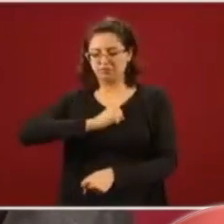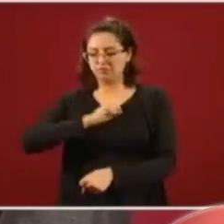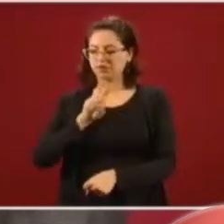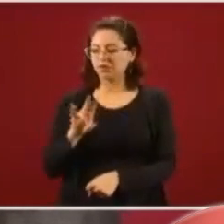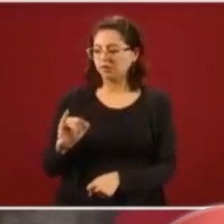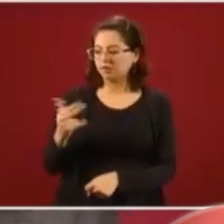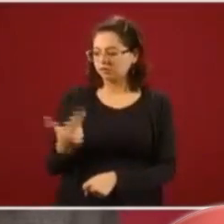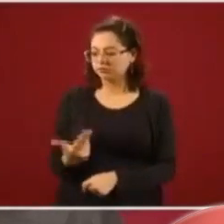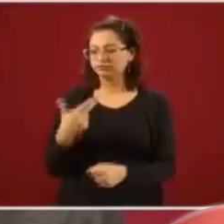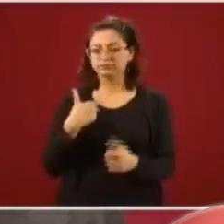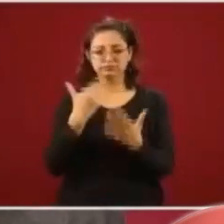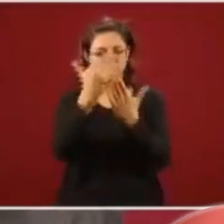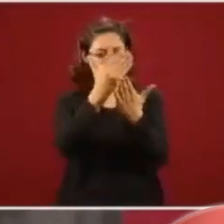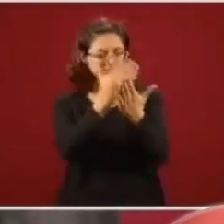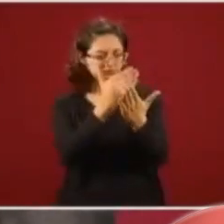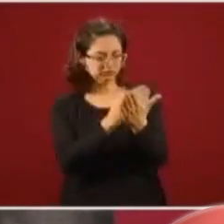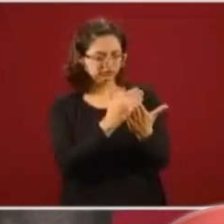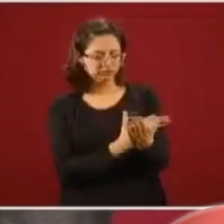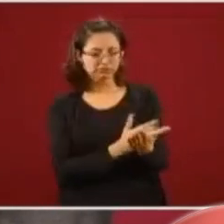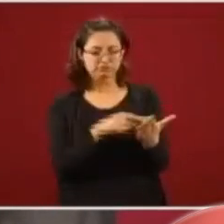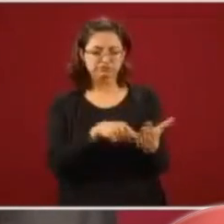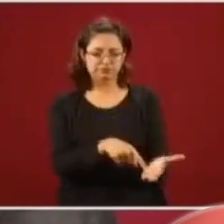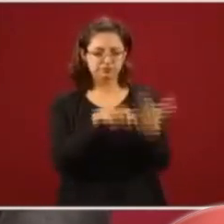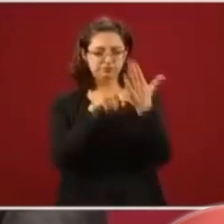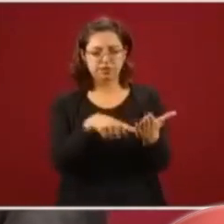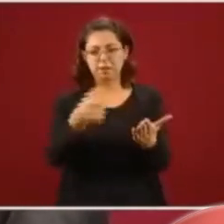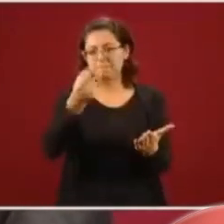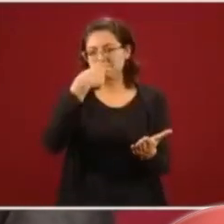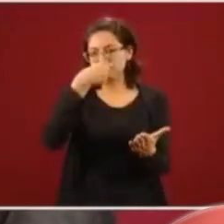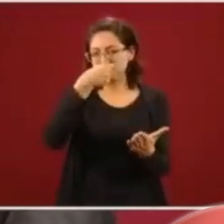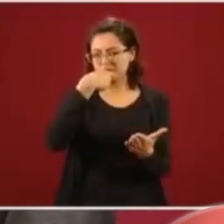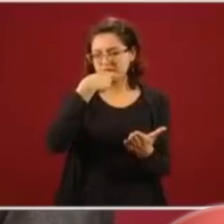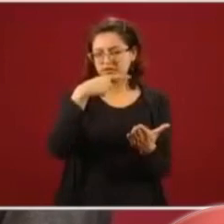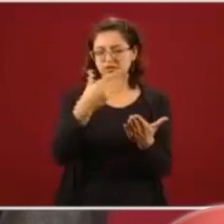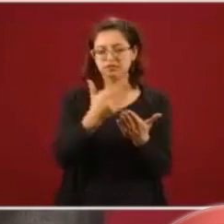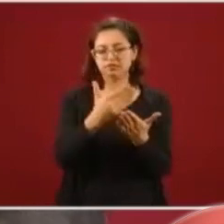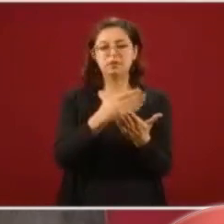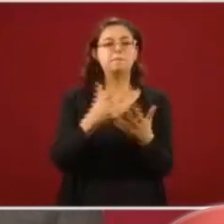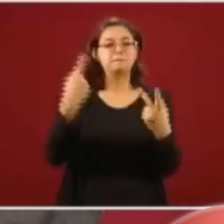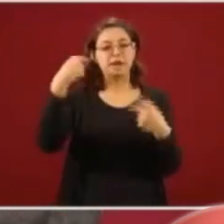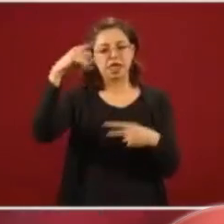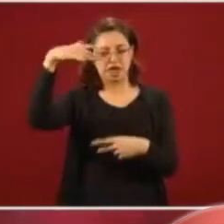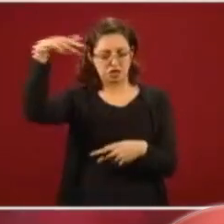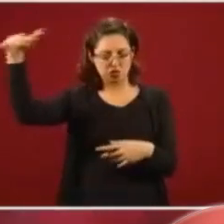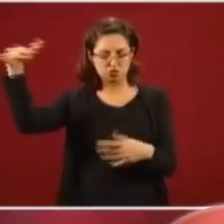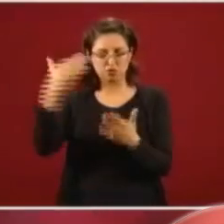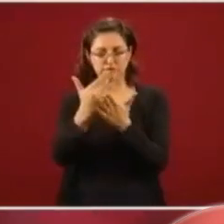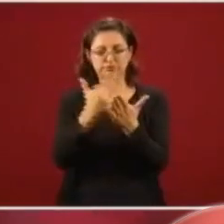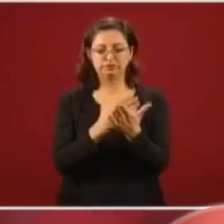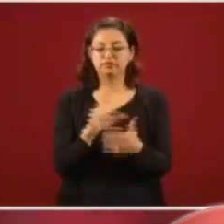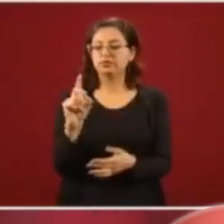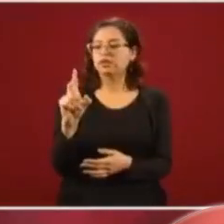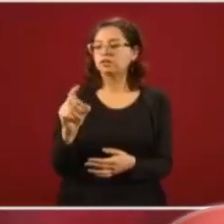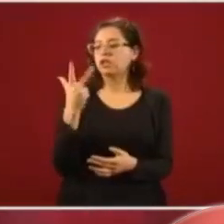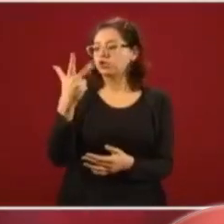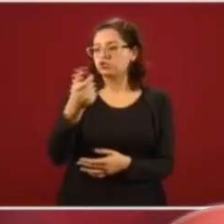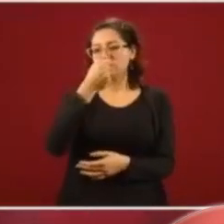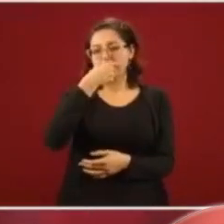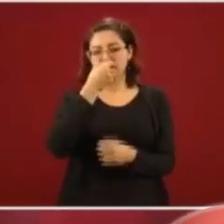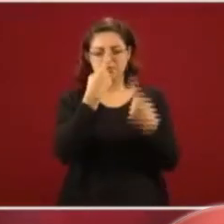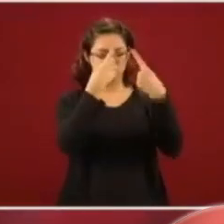manejo, que tiene gruesamente, me voy a referir solamente al caso de medicamentos para adultos, tenía 38